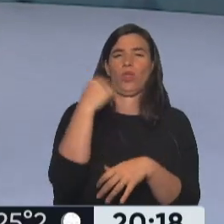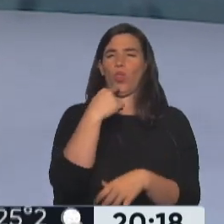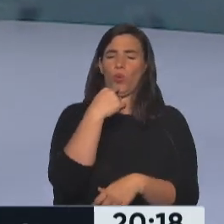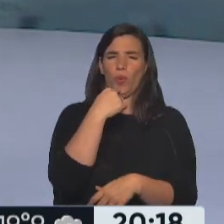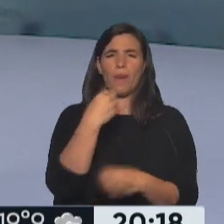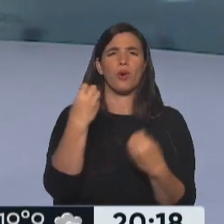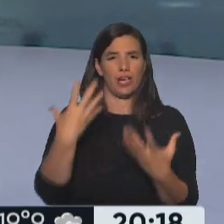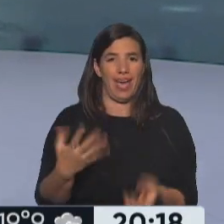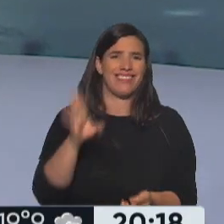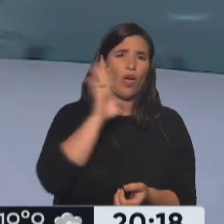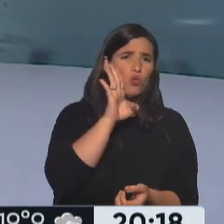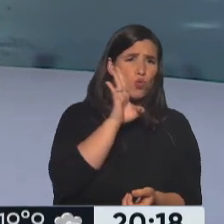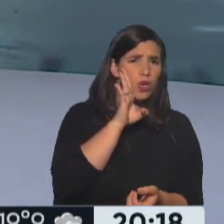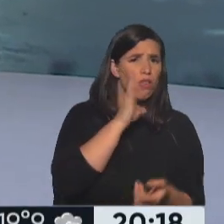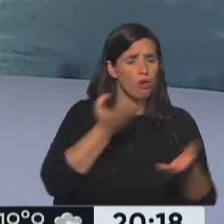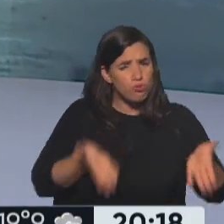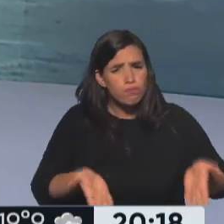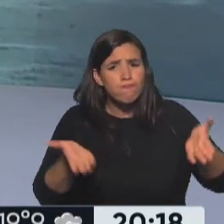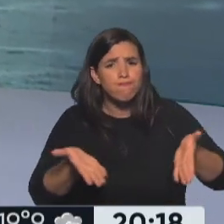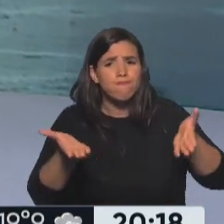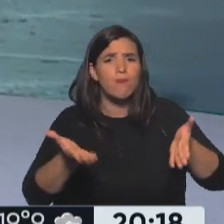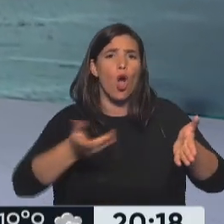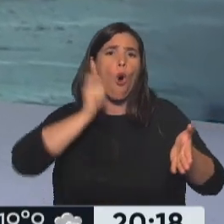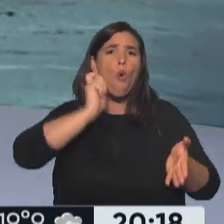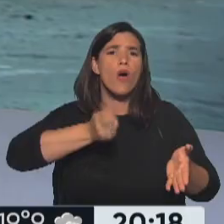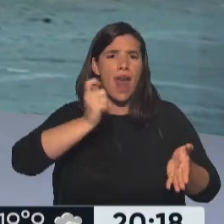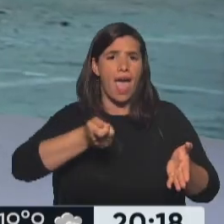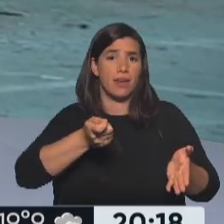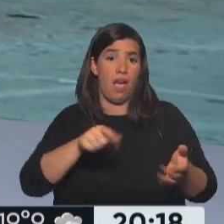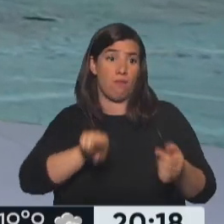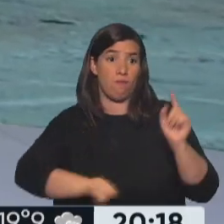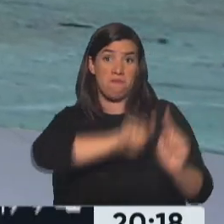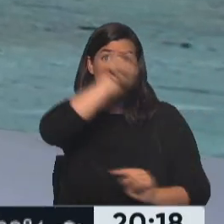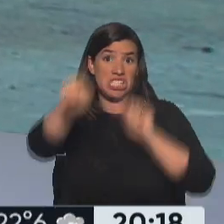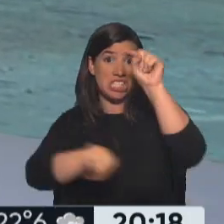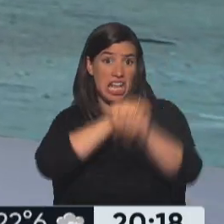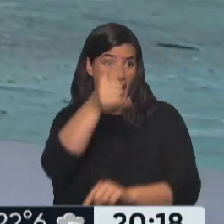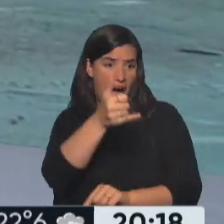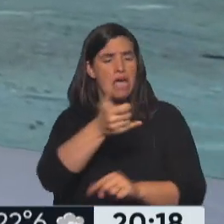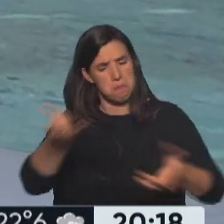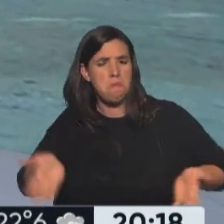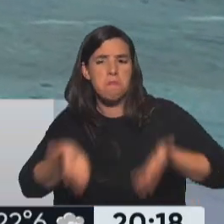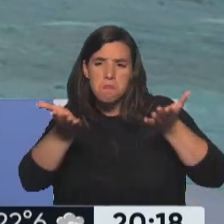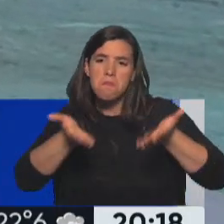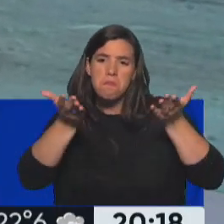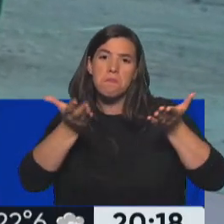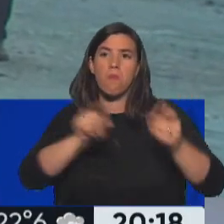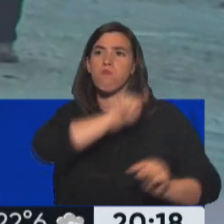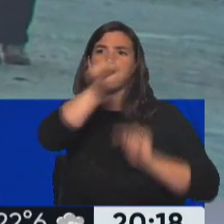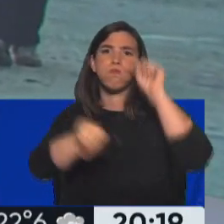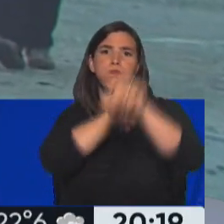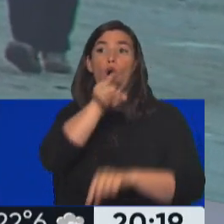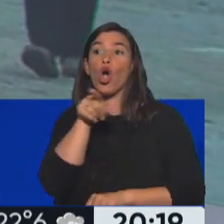Estados Unidos de habilitar a Ucrania para que use los misiles de largo alcance en territorio ruso y a su vez porque en